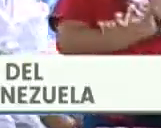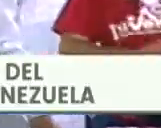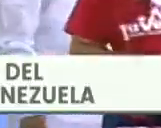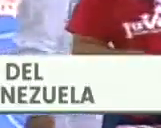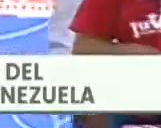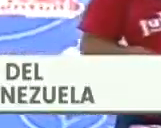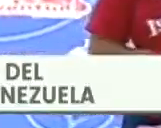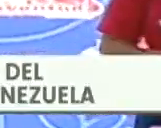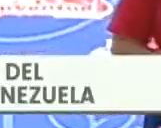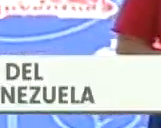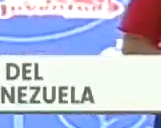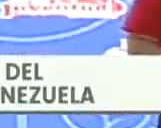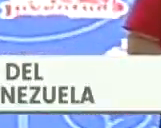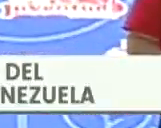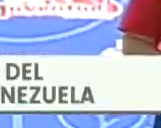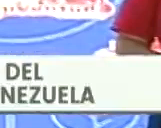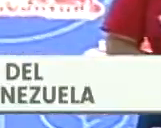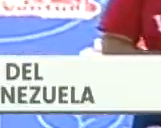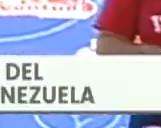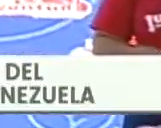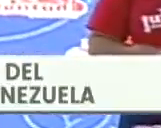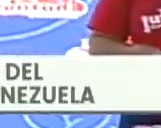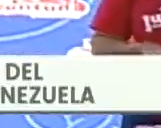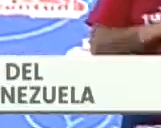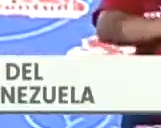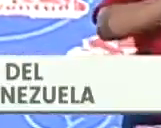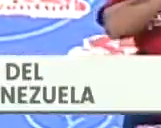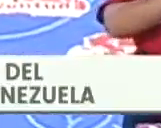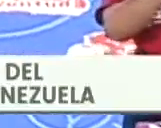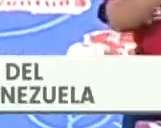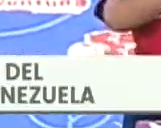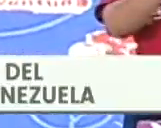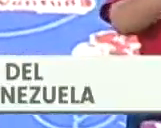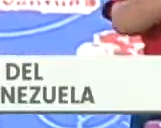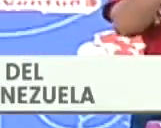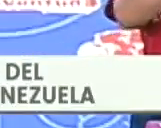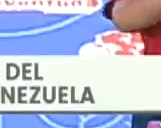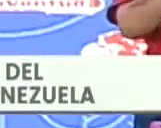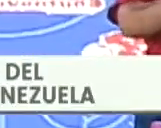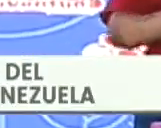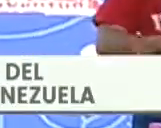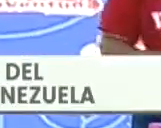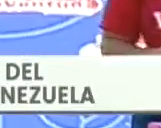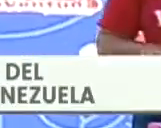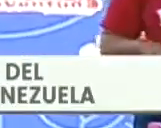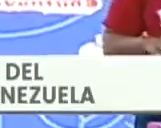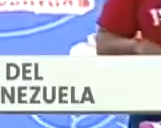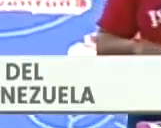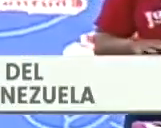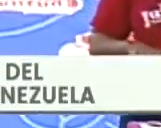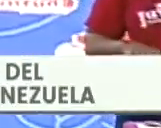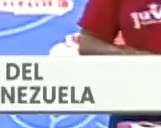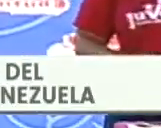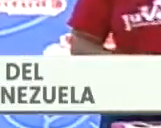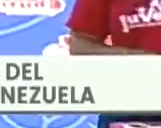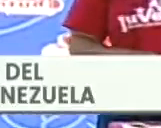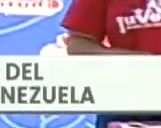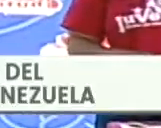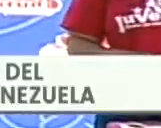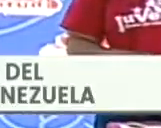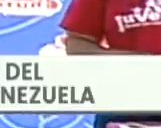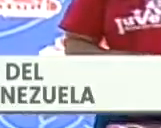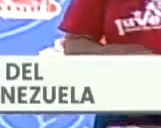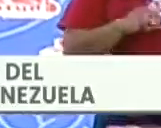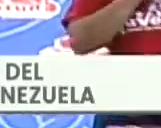Catire, Catire Negro. Y arriba la juventud en sexta, tercera. Negro Catire, Catire Negro. Y